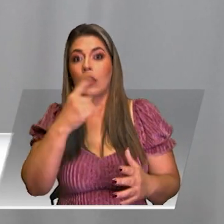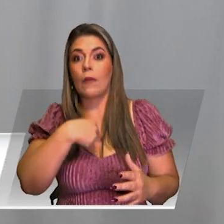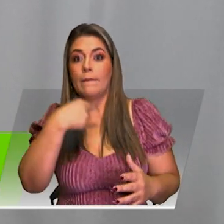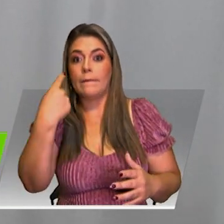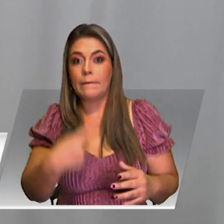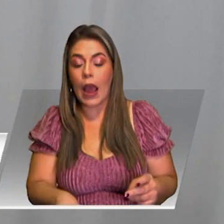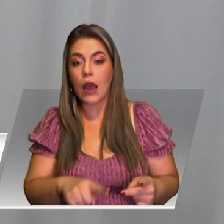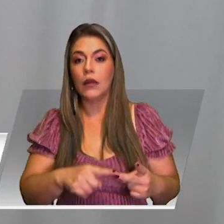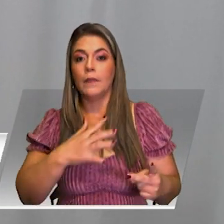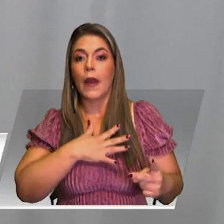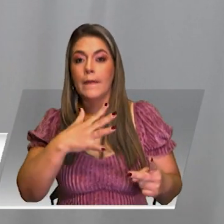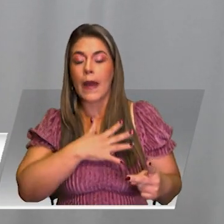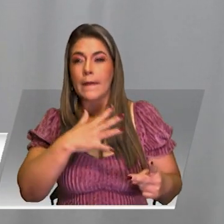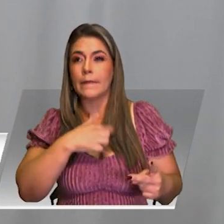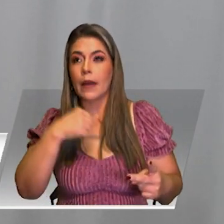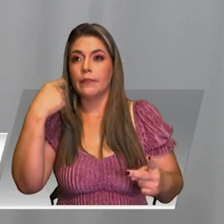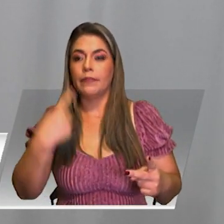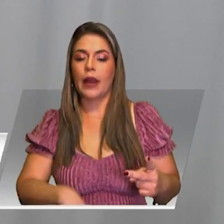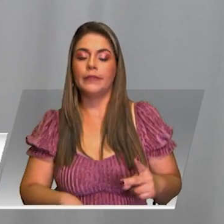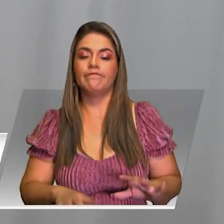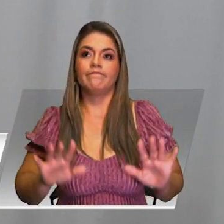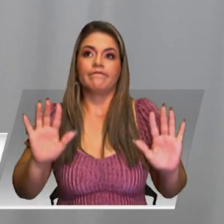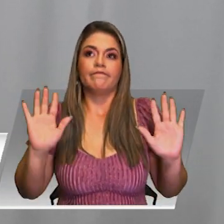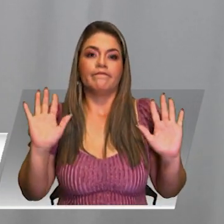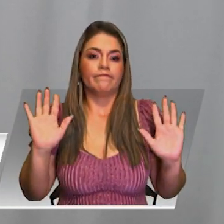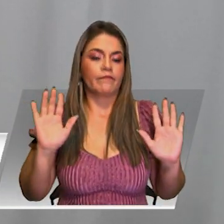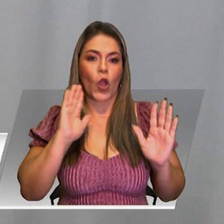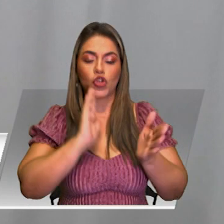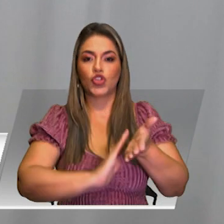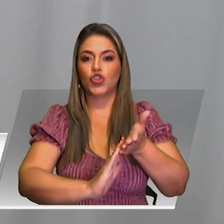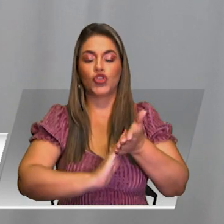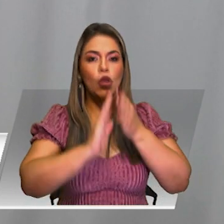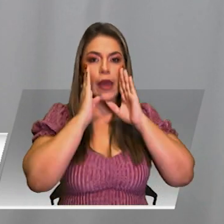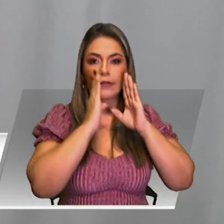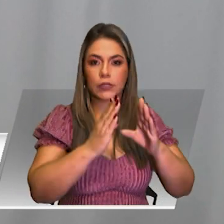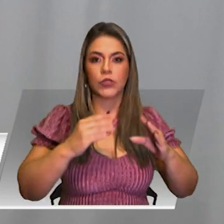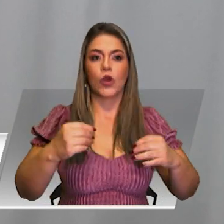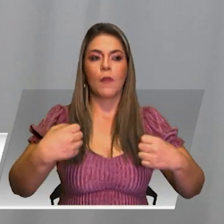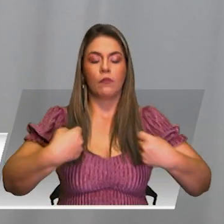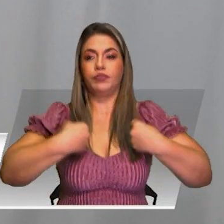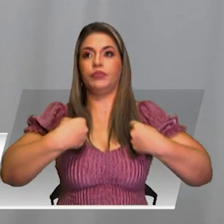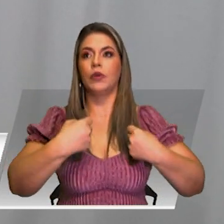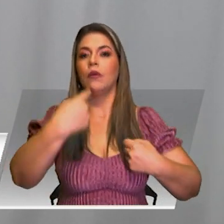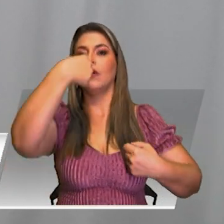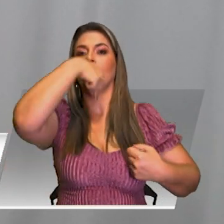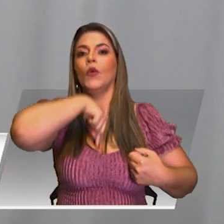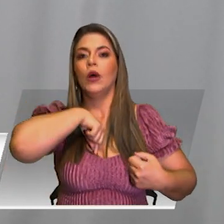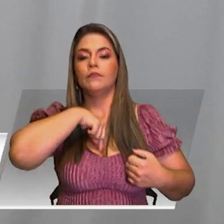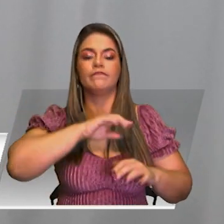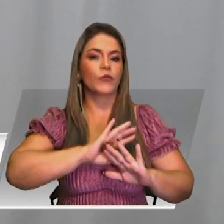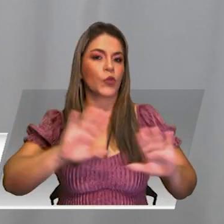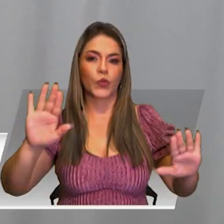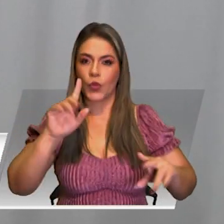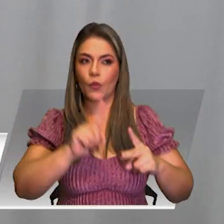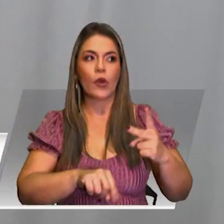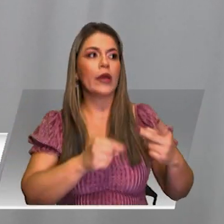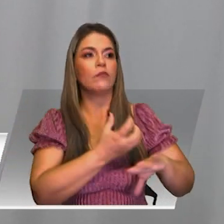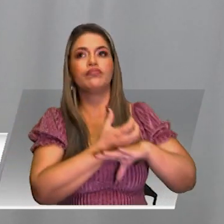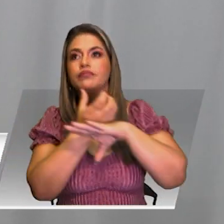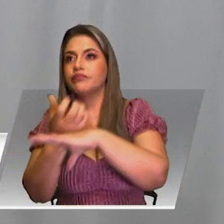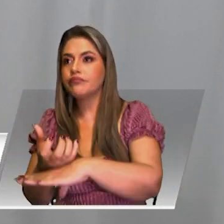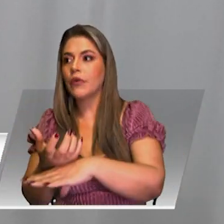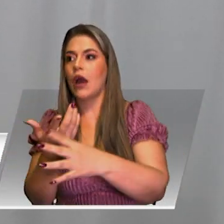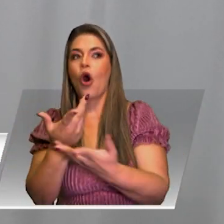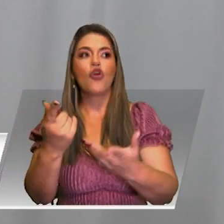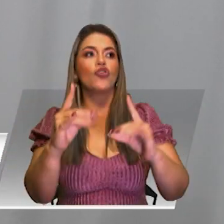o respiratorio, serán unos pacientes que no tendremos forma de reanimar, de intubar y de remitir, entonces no